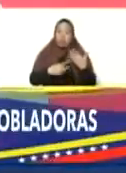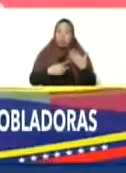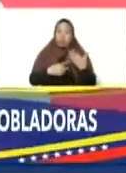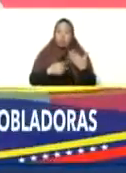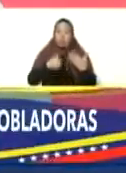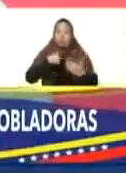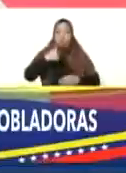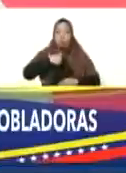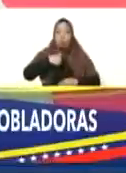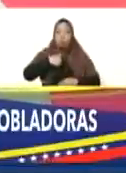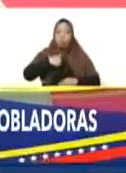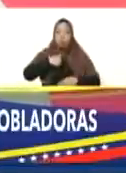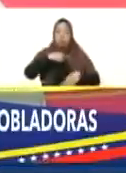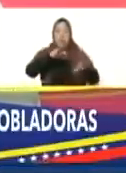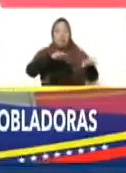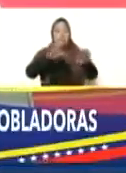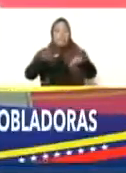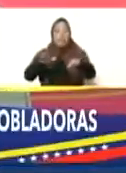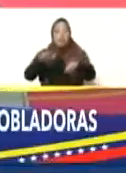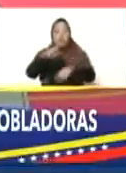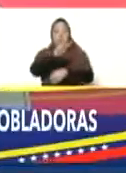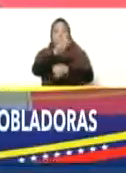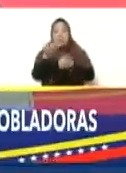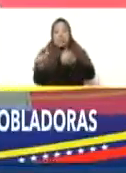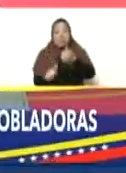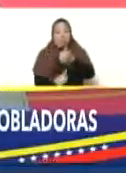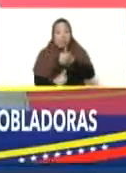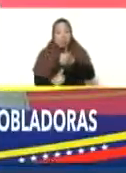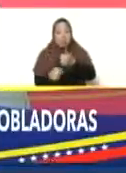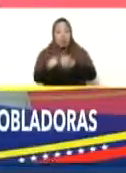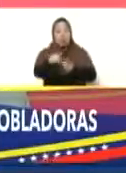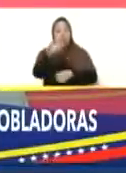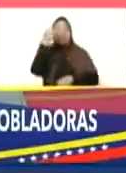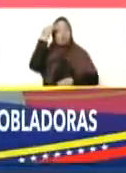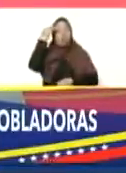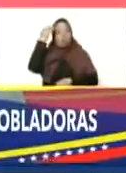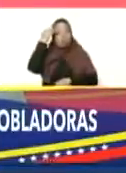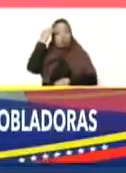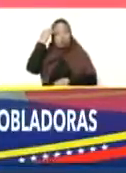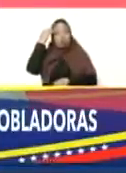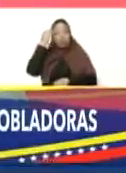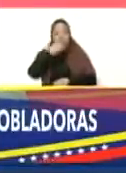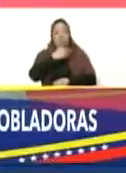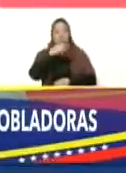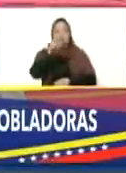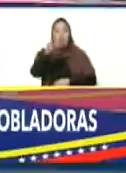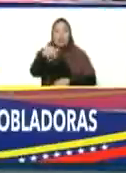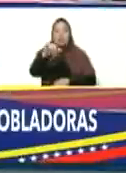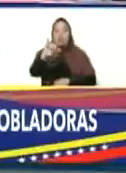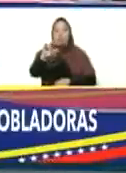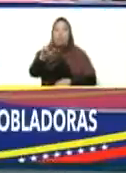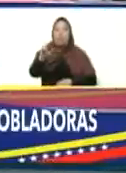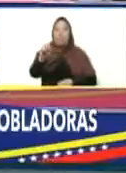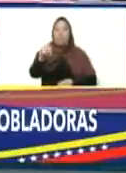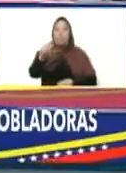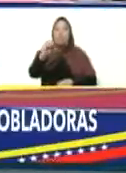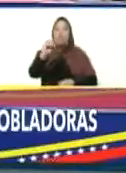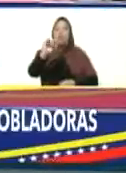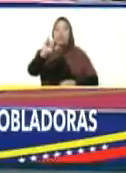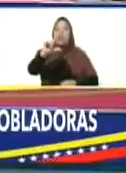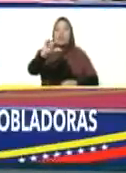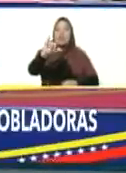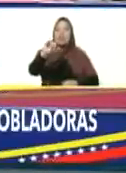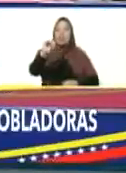yo pido señora vicepresidenta si usted existe hay polito abreu que